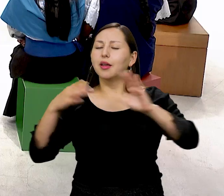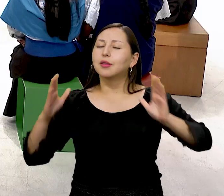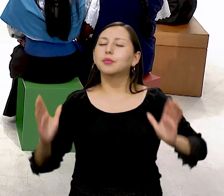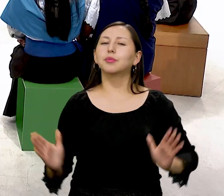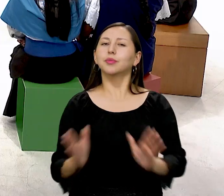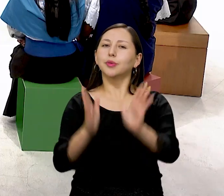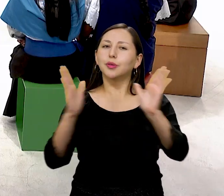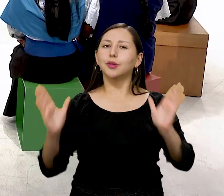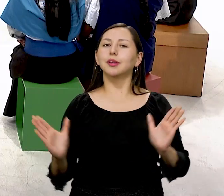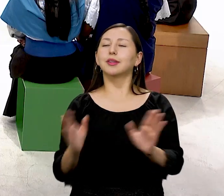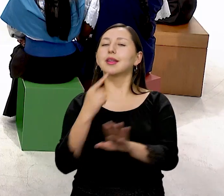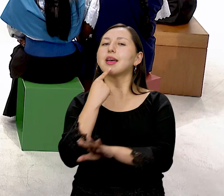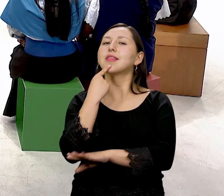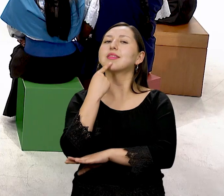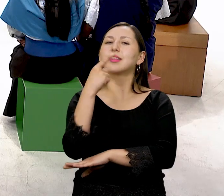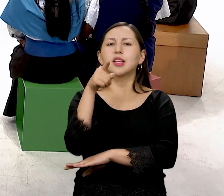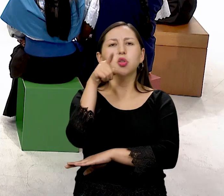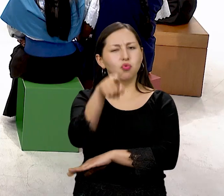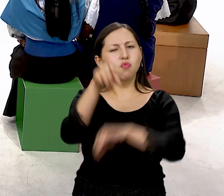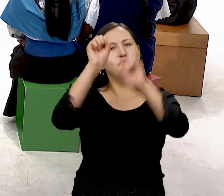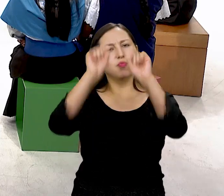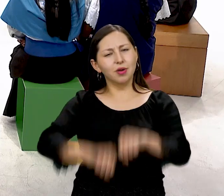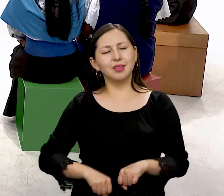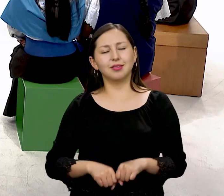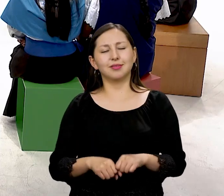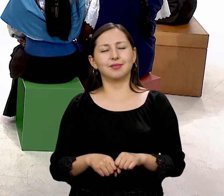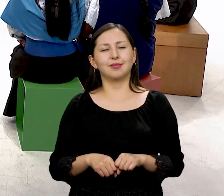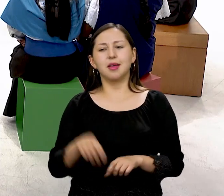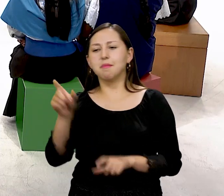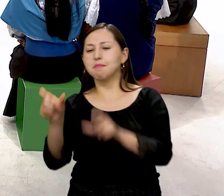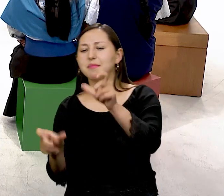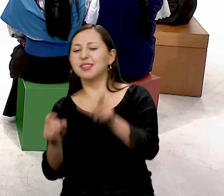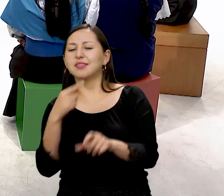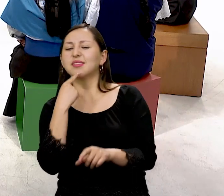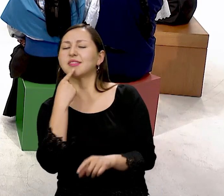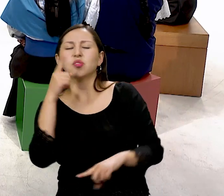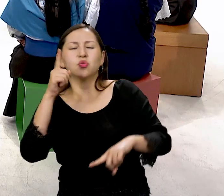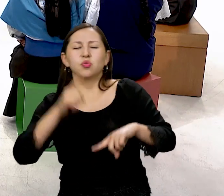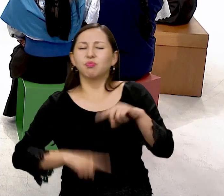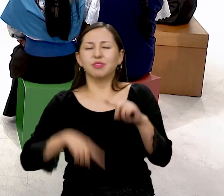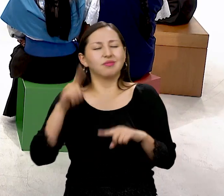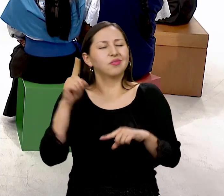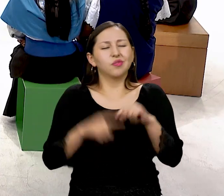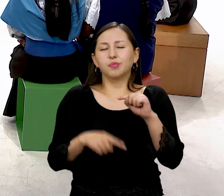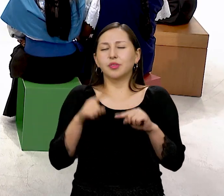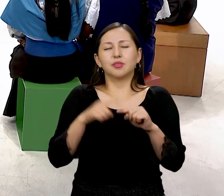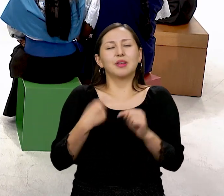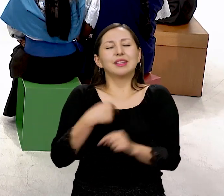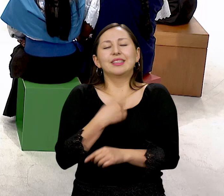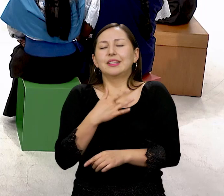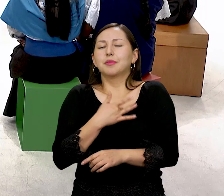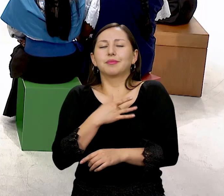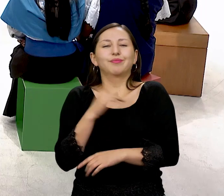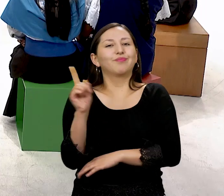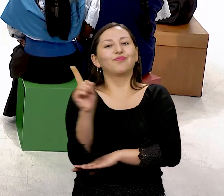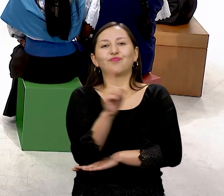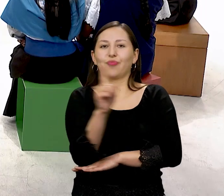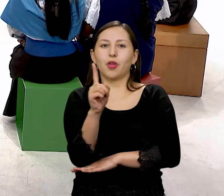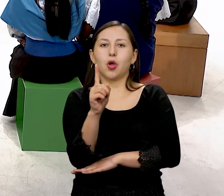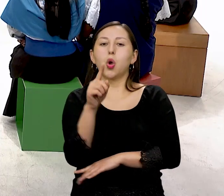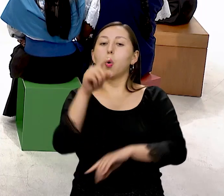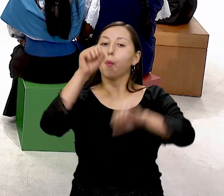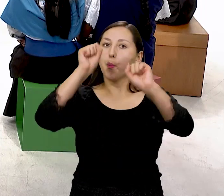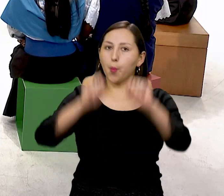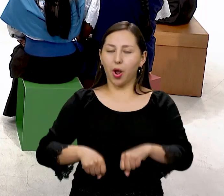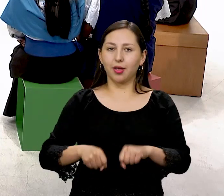conocido que me dijo, yo veo esto en ti, hazlo. Entonces traten de, yo les diría, traten de juntarse con esas